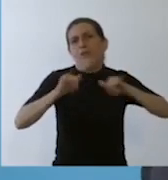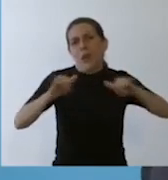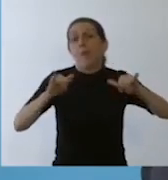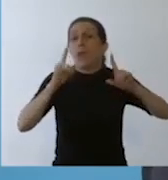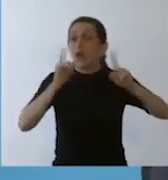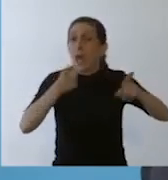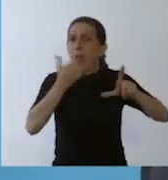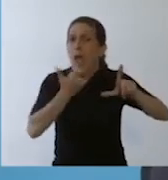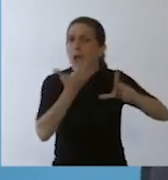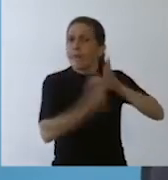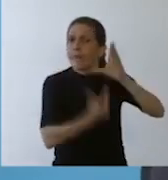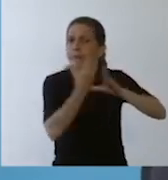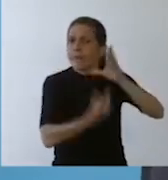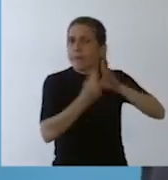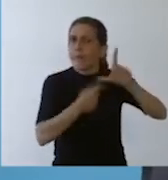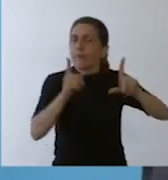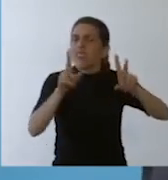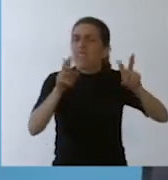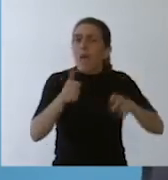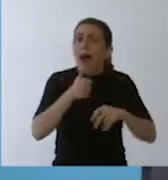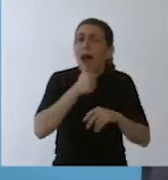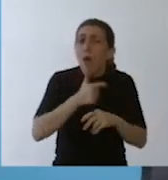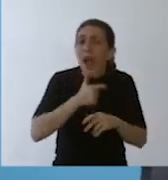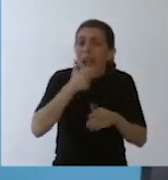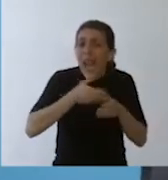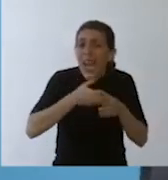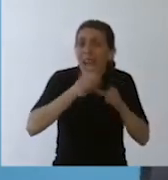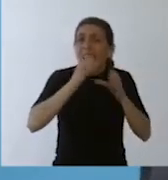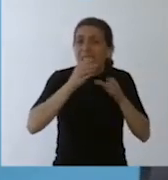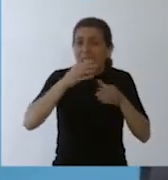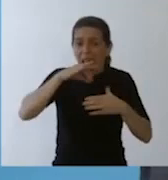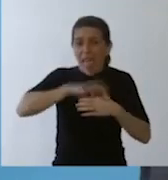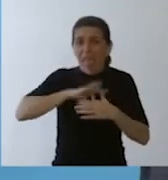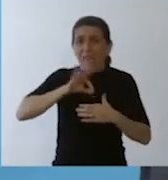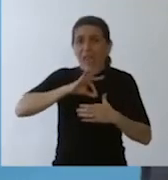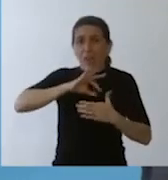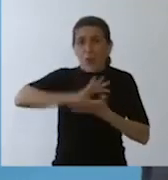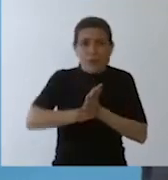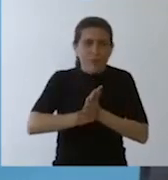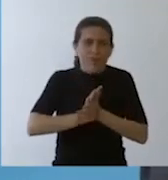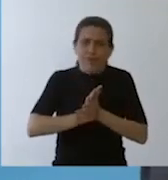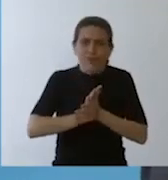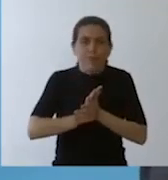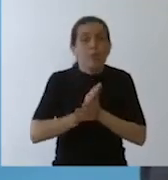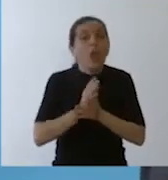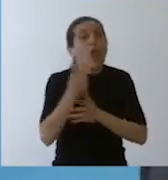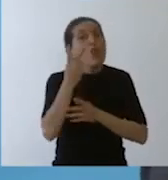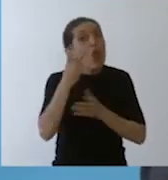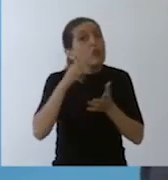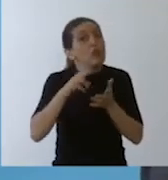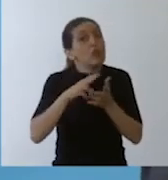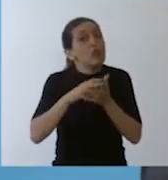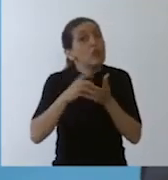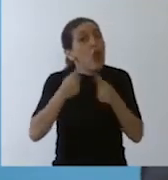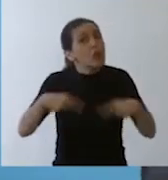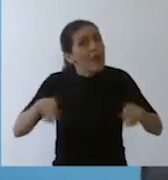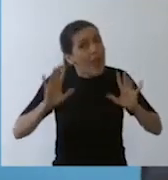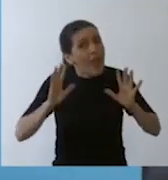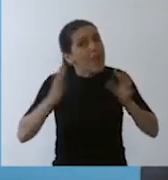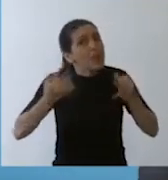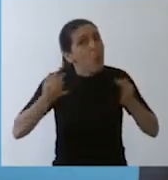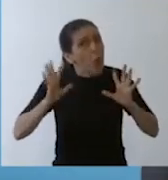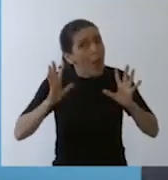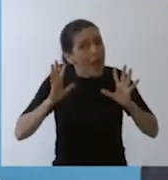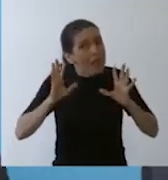desinforme. Ese tema de que el agua caliente, digamos, evita el virus tiene sentido, pero yo le voy a dar dos buenas noticias dentro de esta